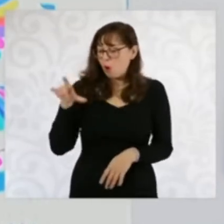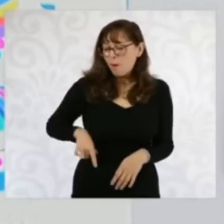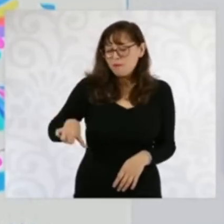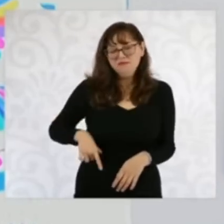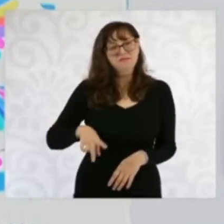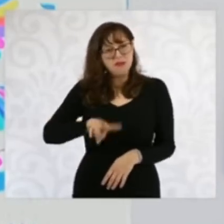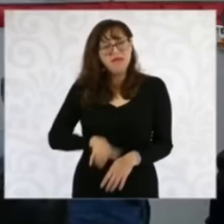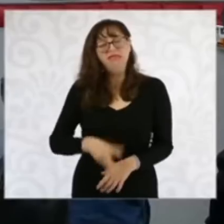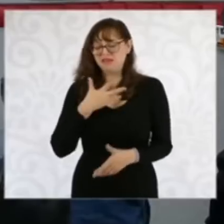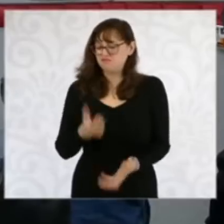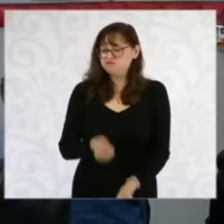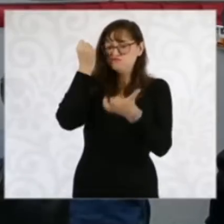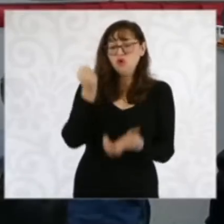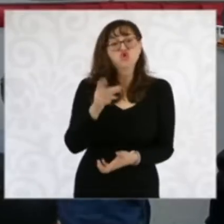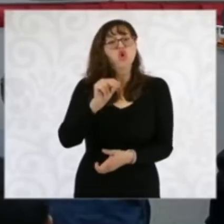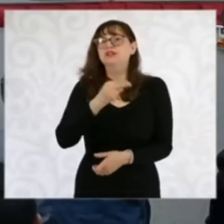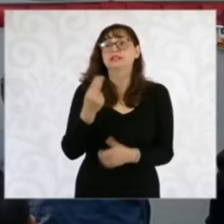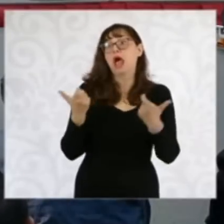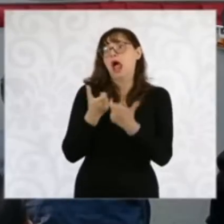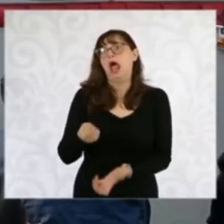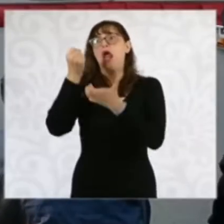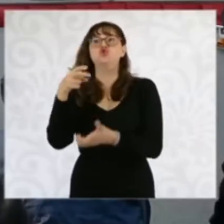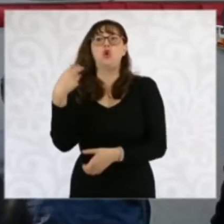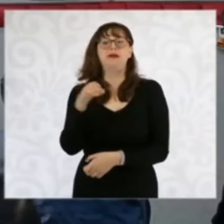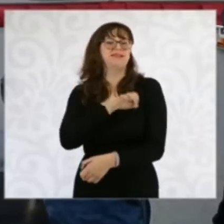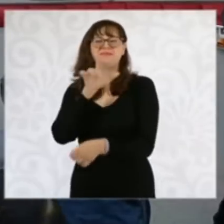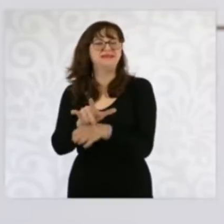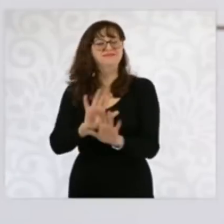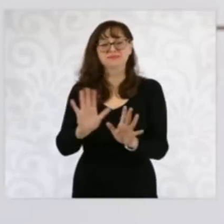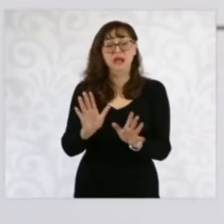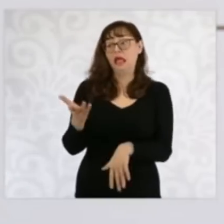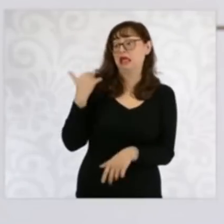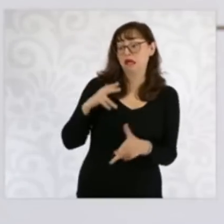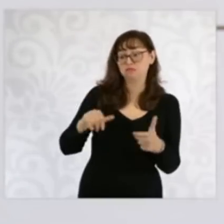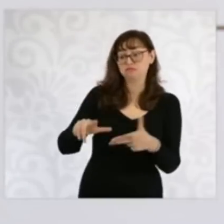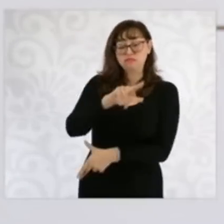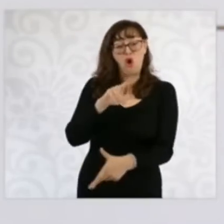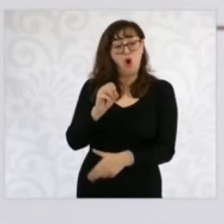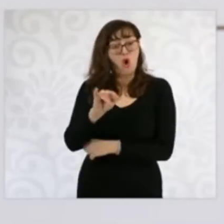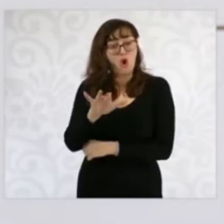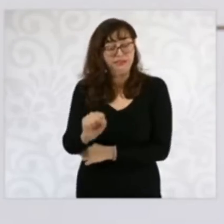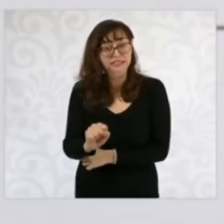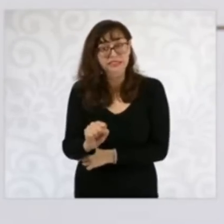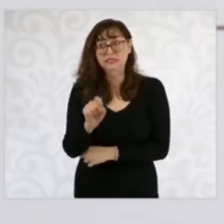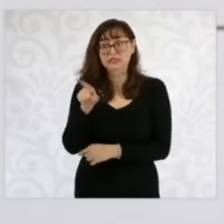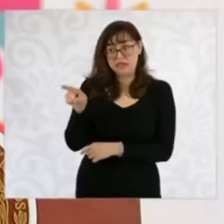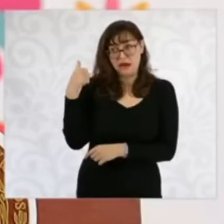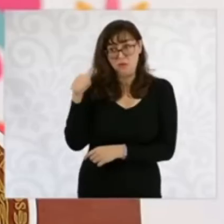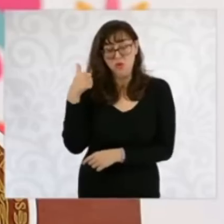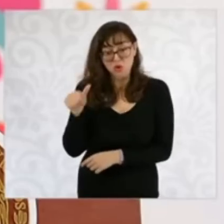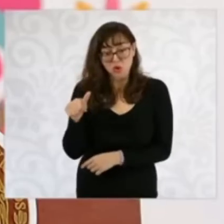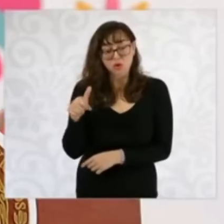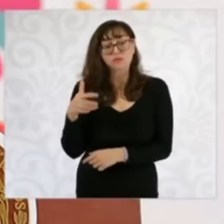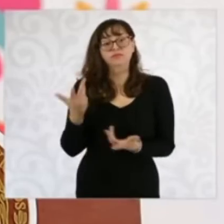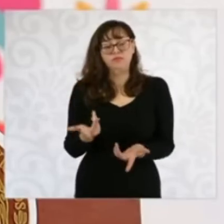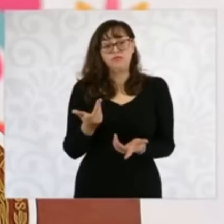de egresos de la Federación para apoyar en estos casos. Así fue en Otis, con el presidente López Obrador, que no solo fue